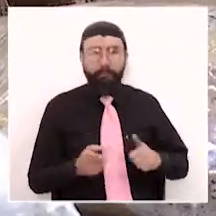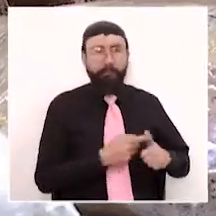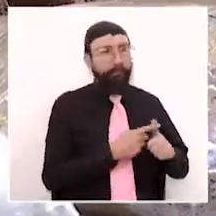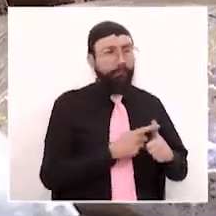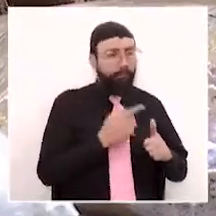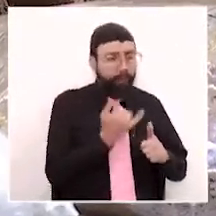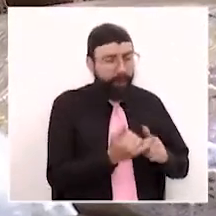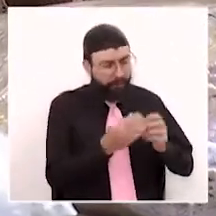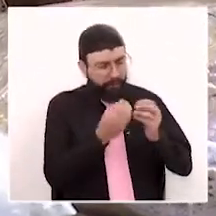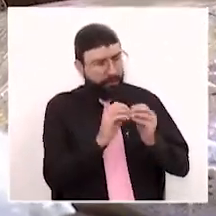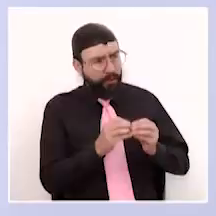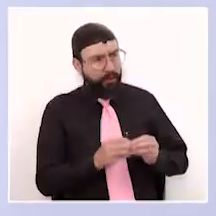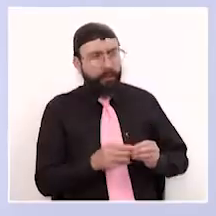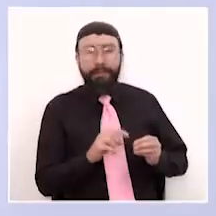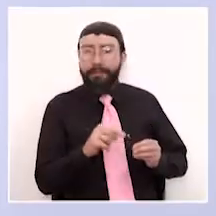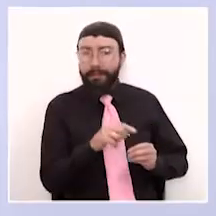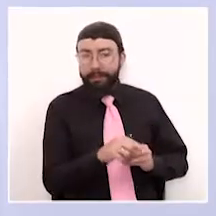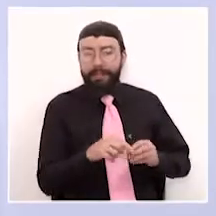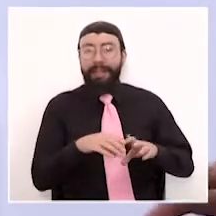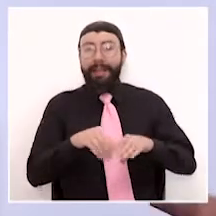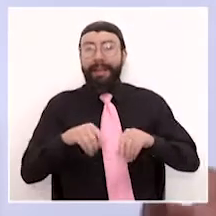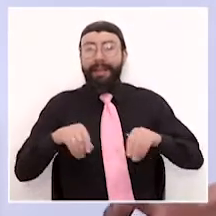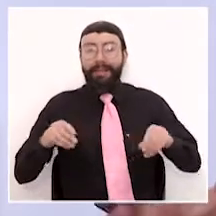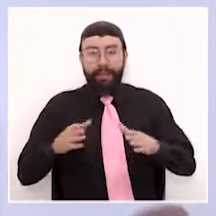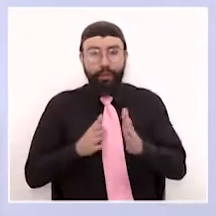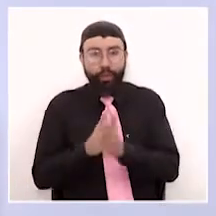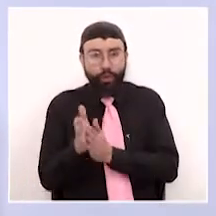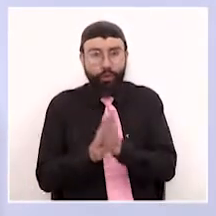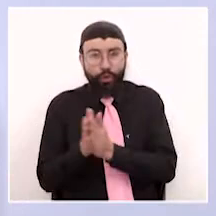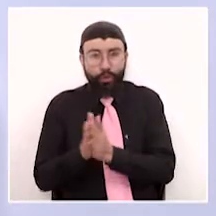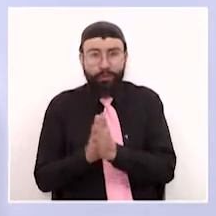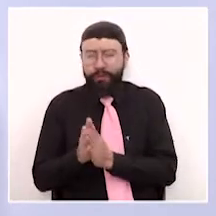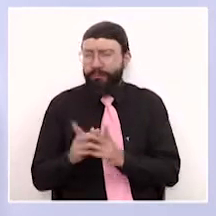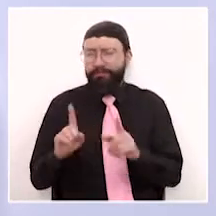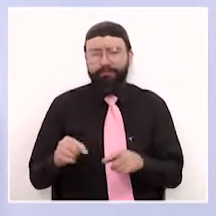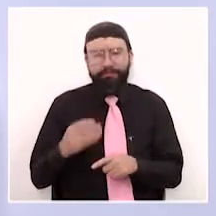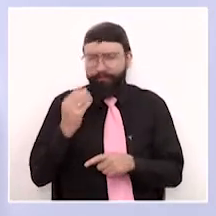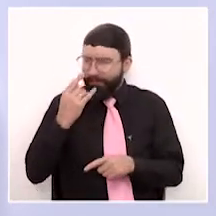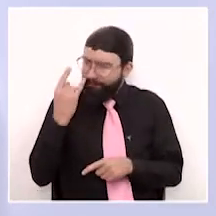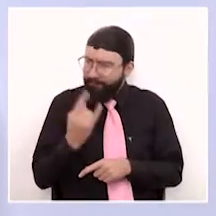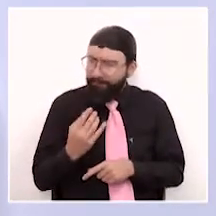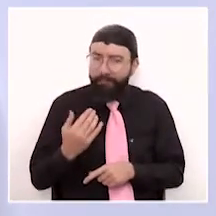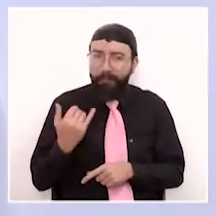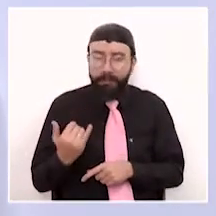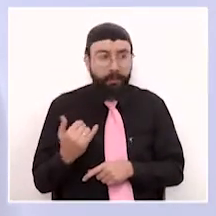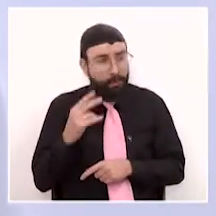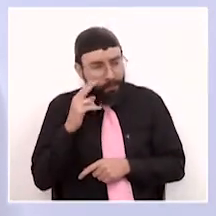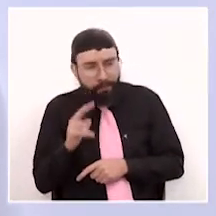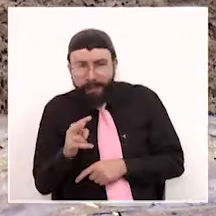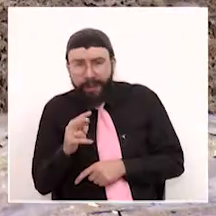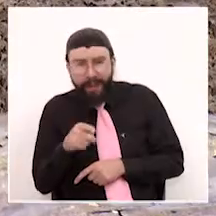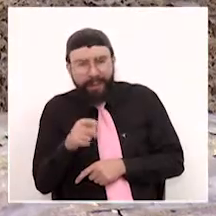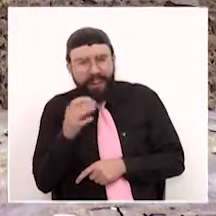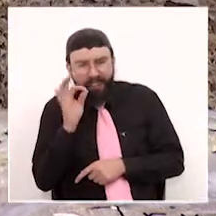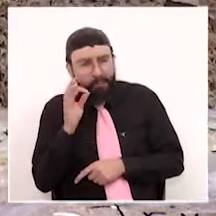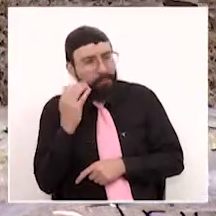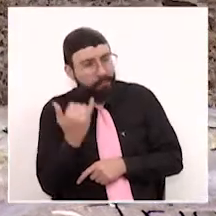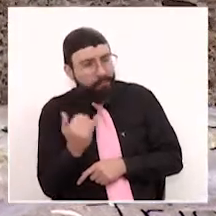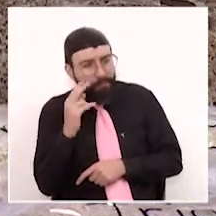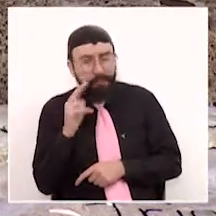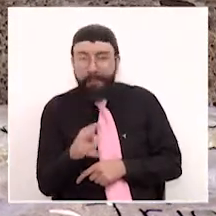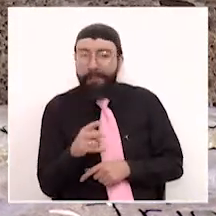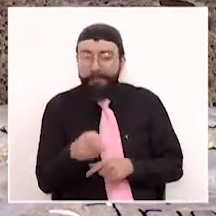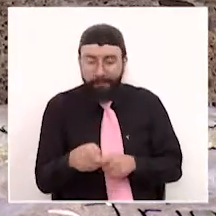con una parte también de harina de cacao, que también es muy, muy interesante, pues acá se ve un poquito las